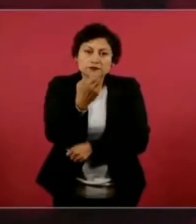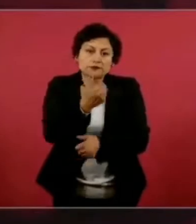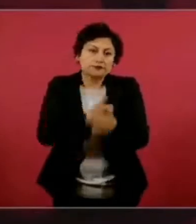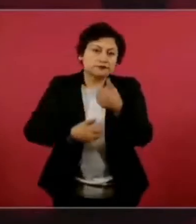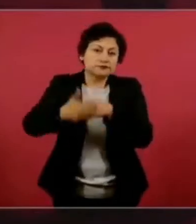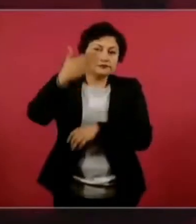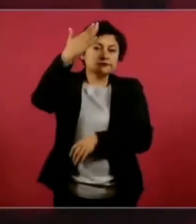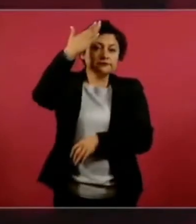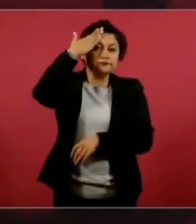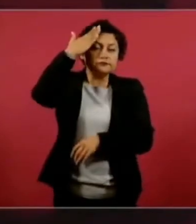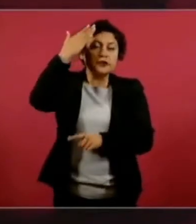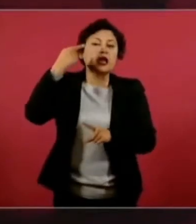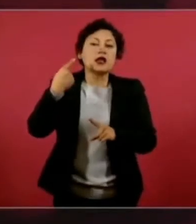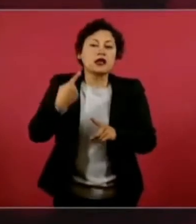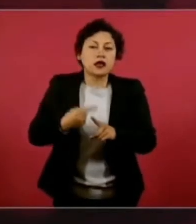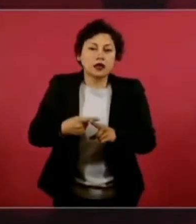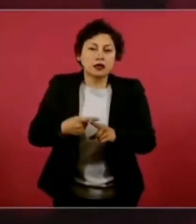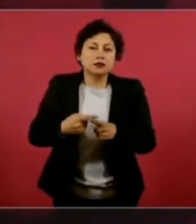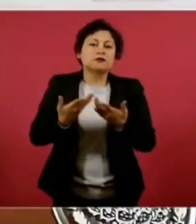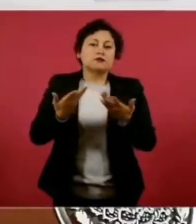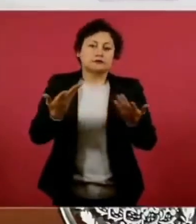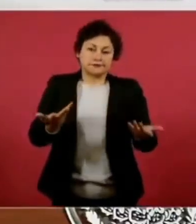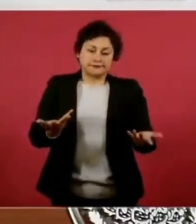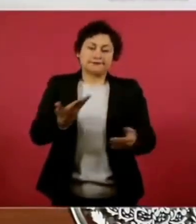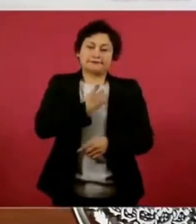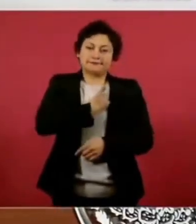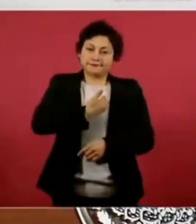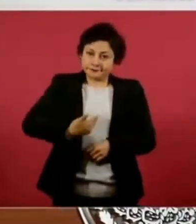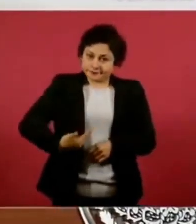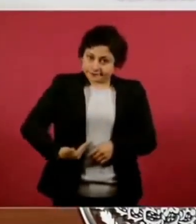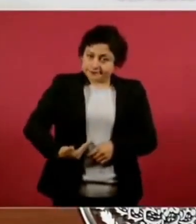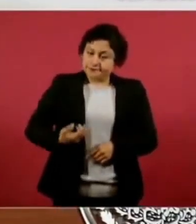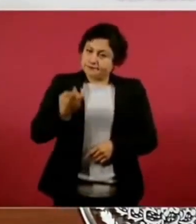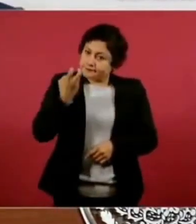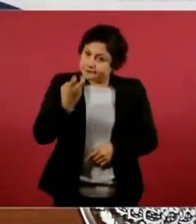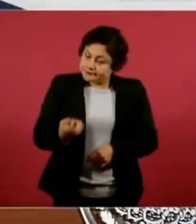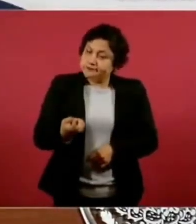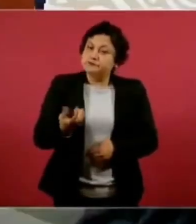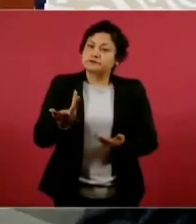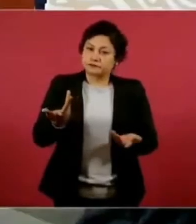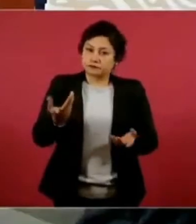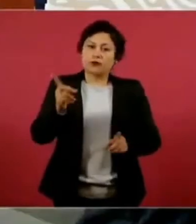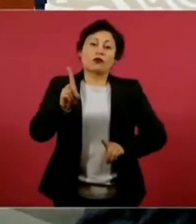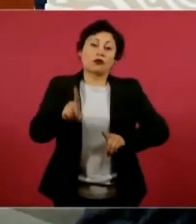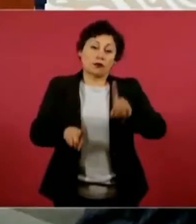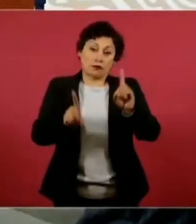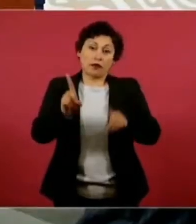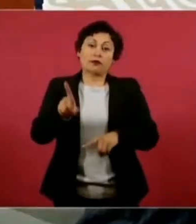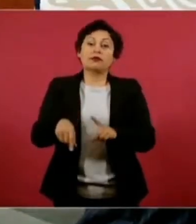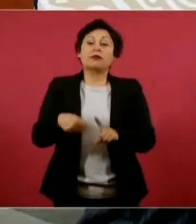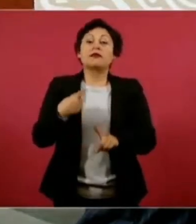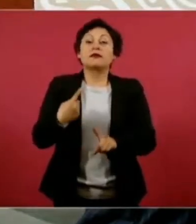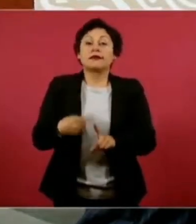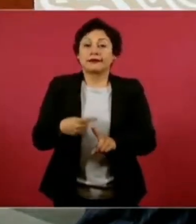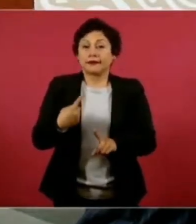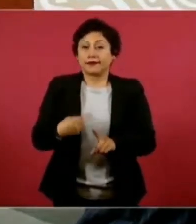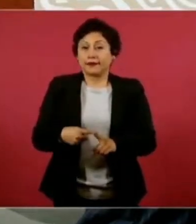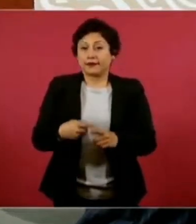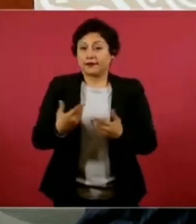Y además, porque en el ejército ha habido un